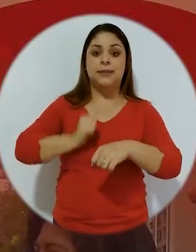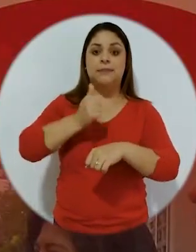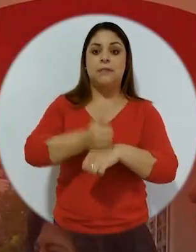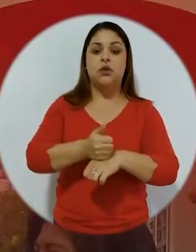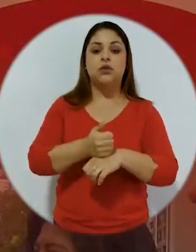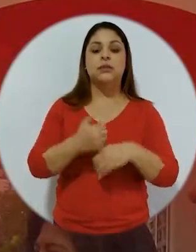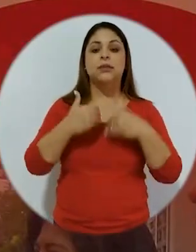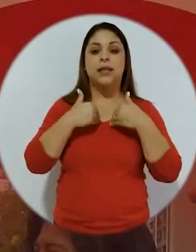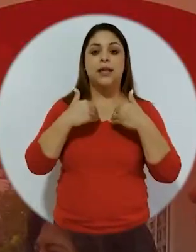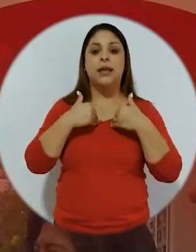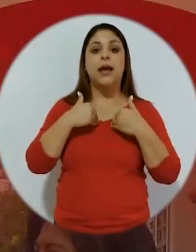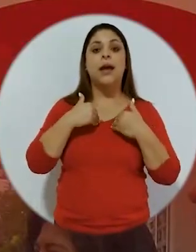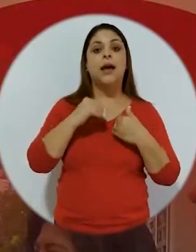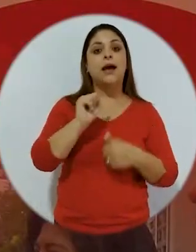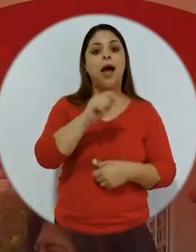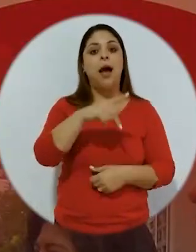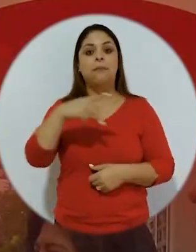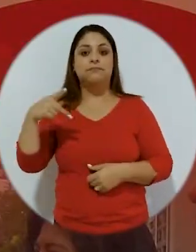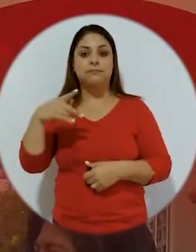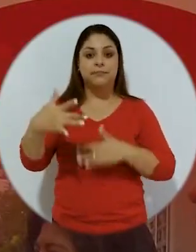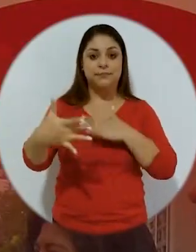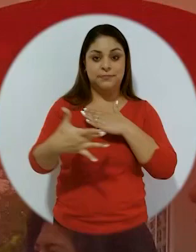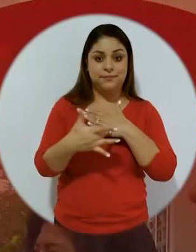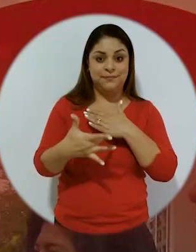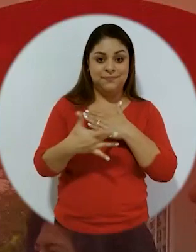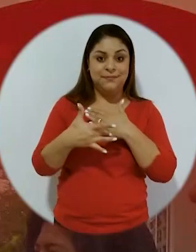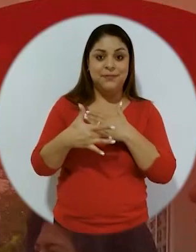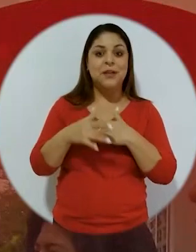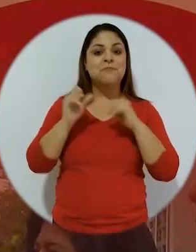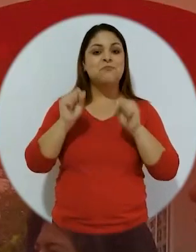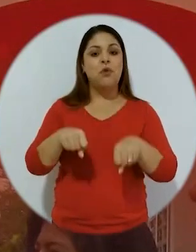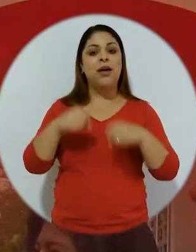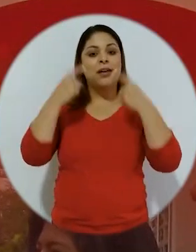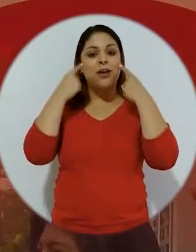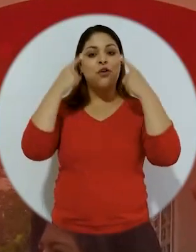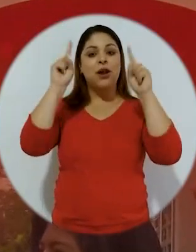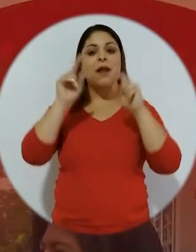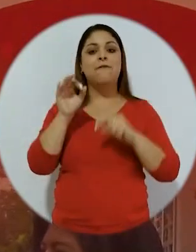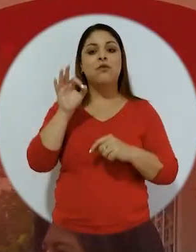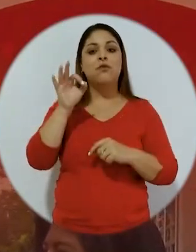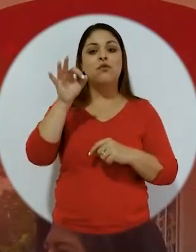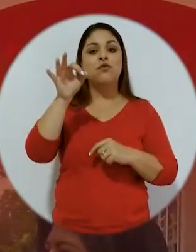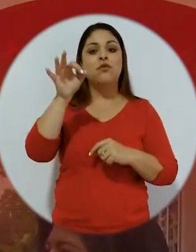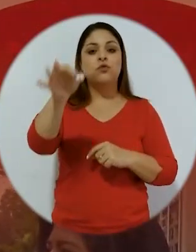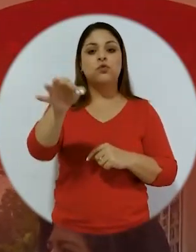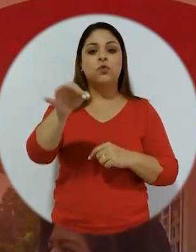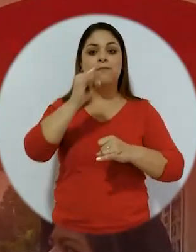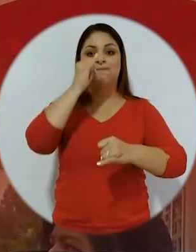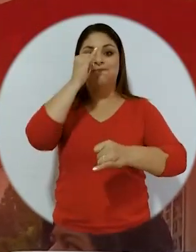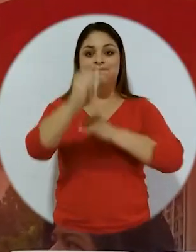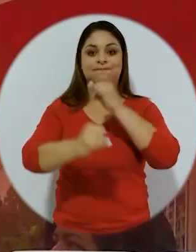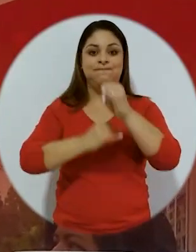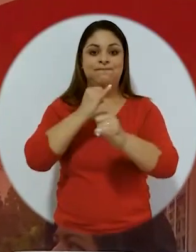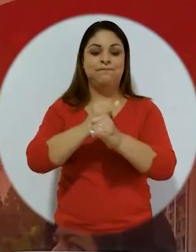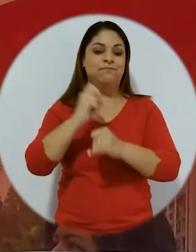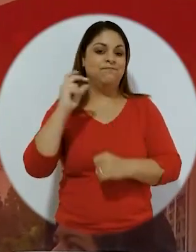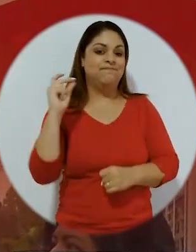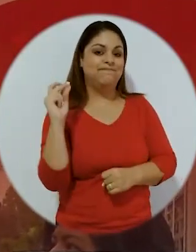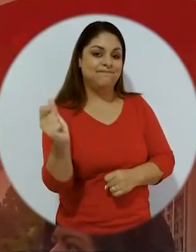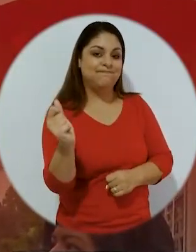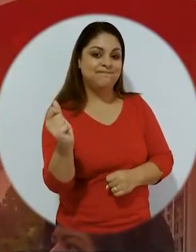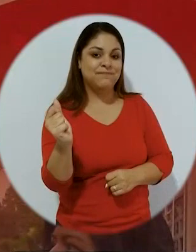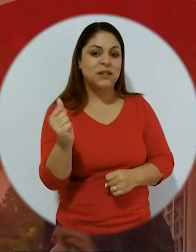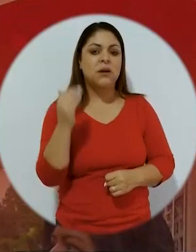incorporan aplicaciones tecnológicas son aquellos que tienen la capacidad de poder llegar a internacionalizarse con mayor rapidez, ¿verdad? Y